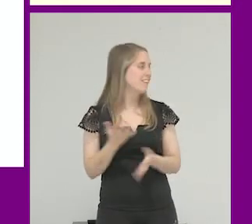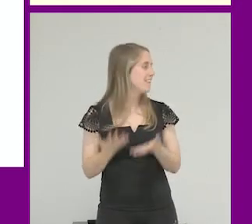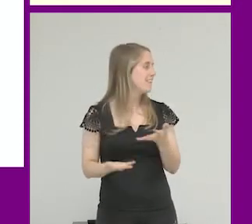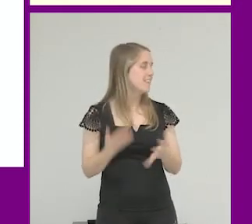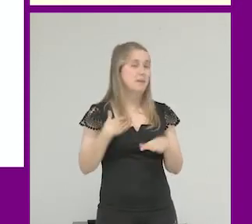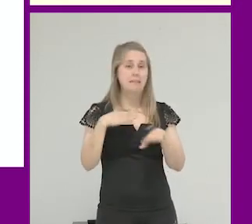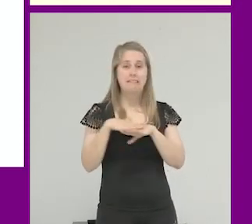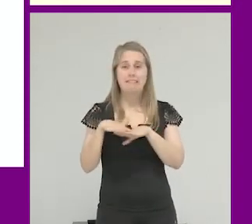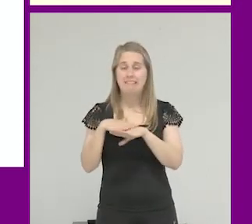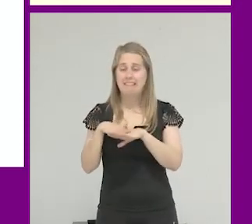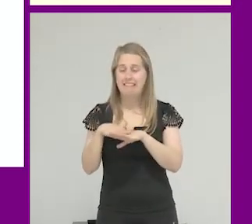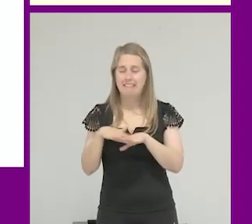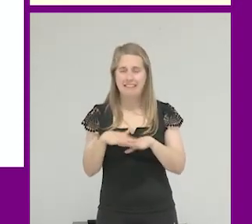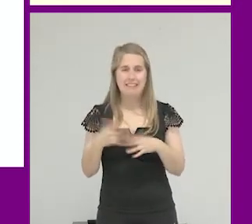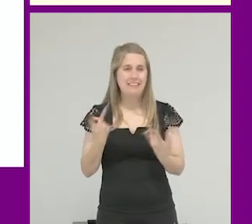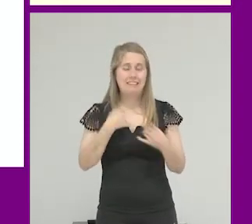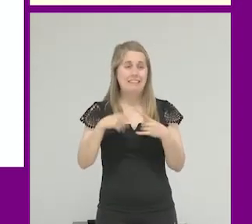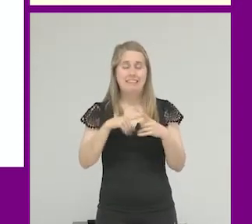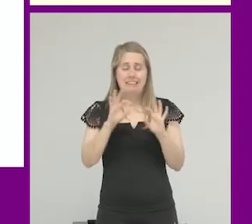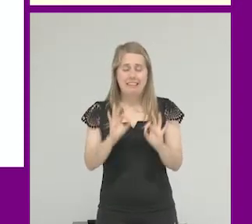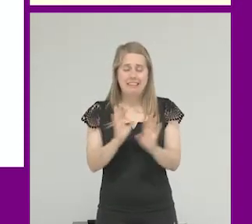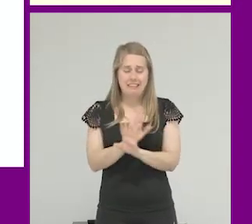Barkatu.